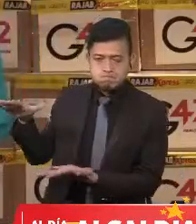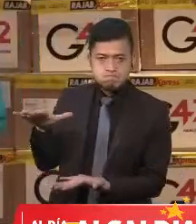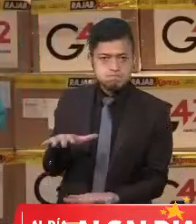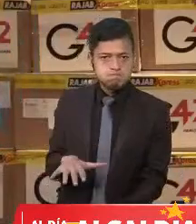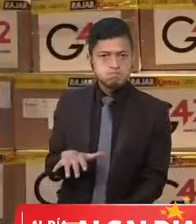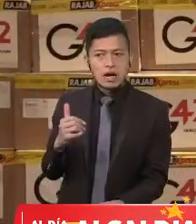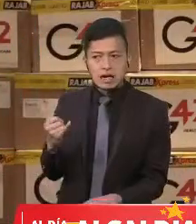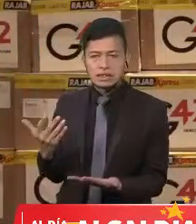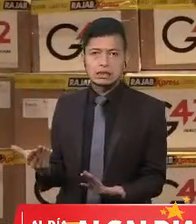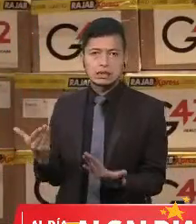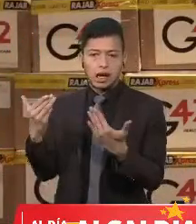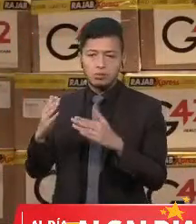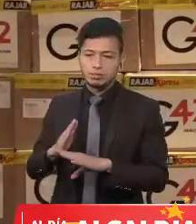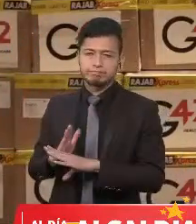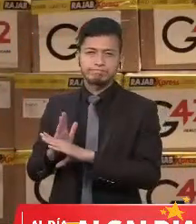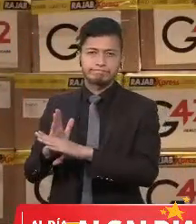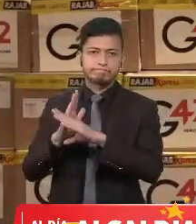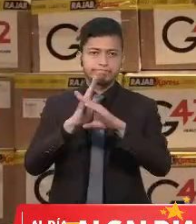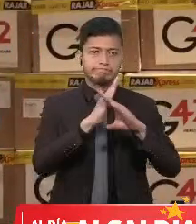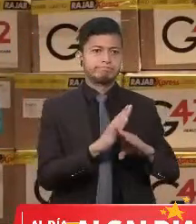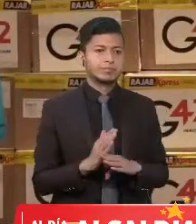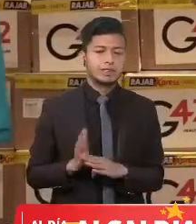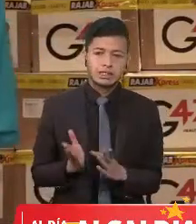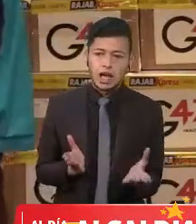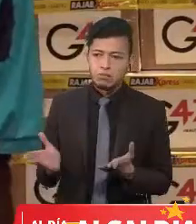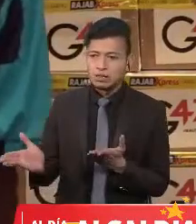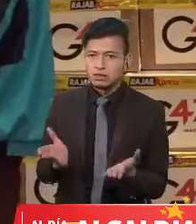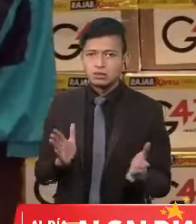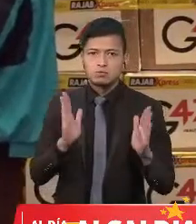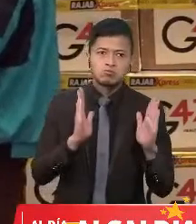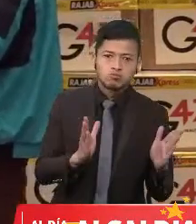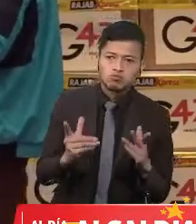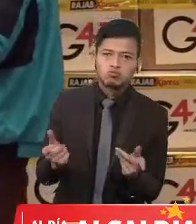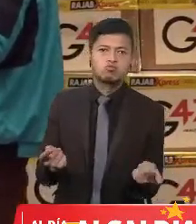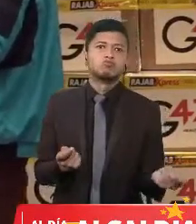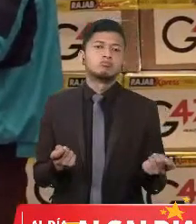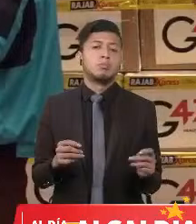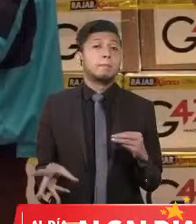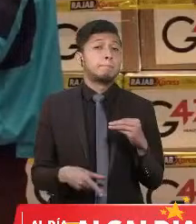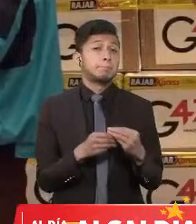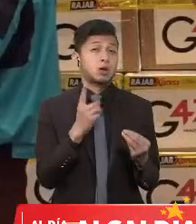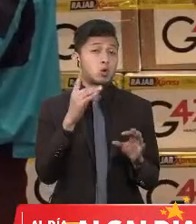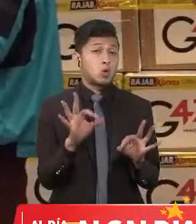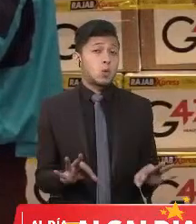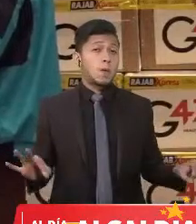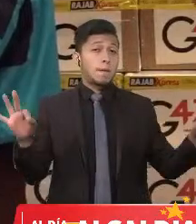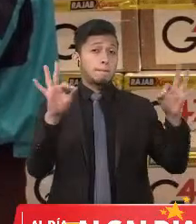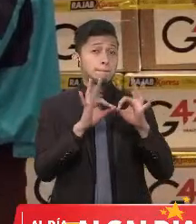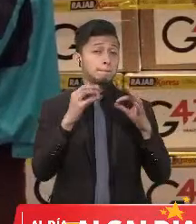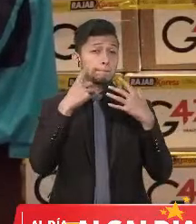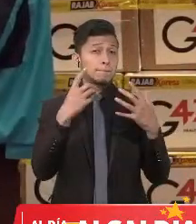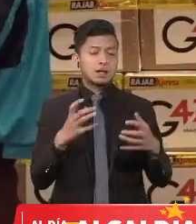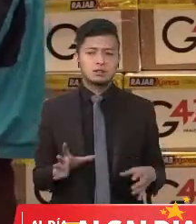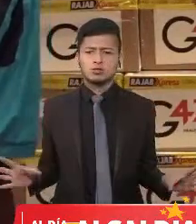nuevamente, complementan estos servicios. Y algo muy importante, es un elemento,